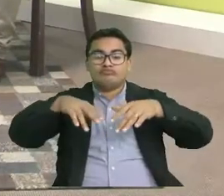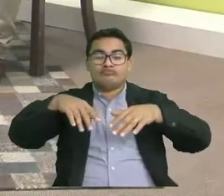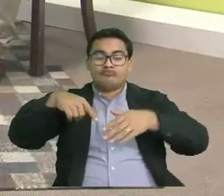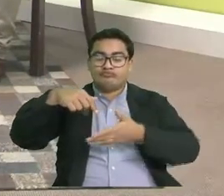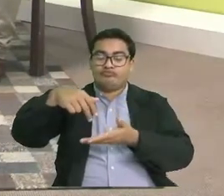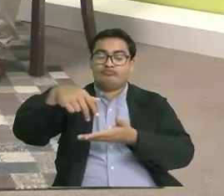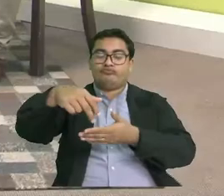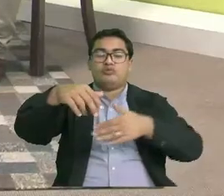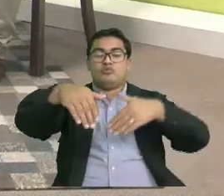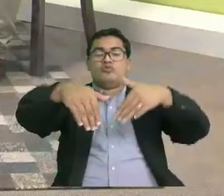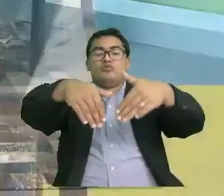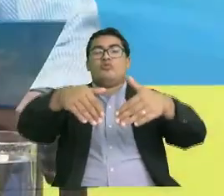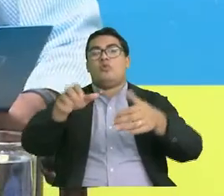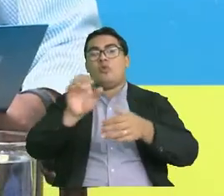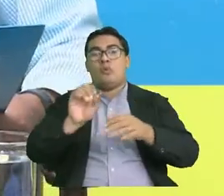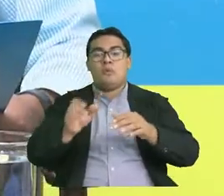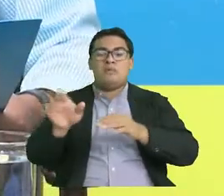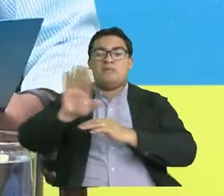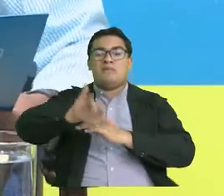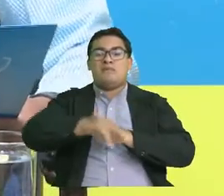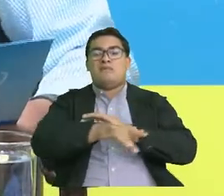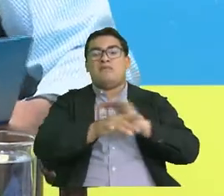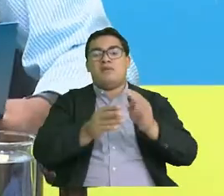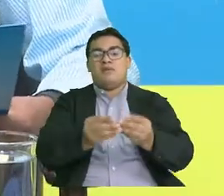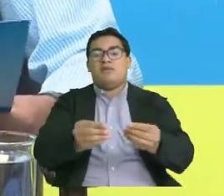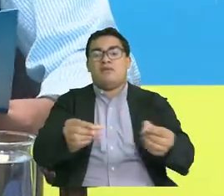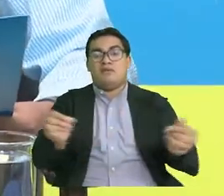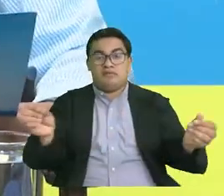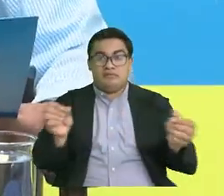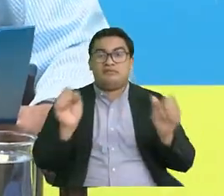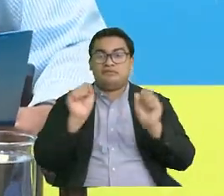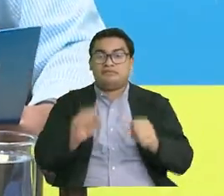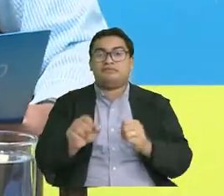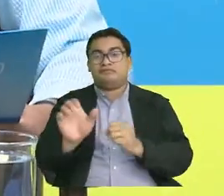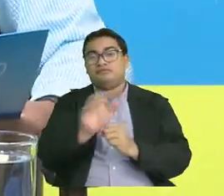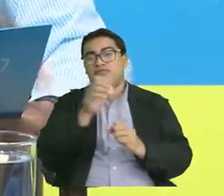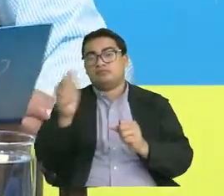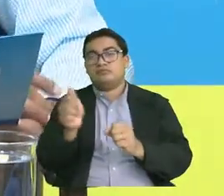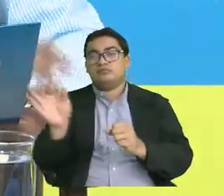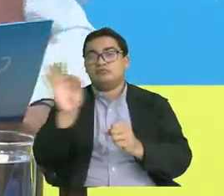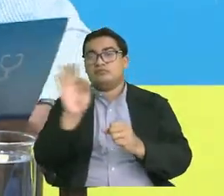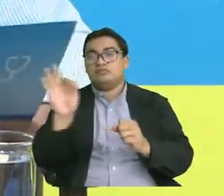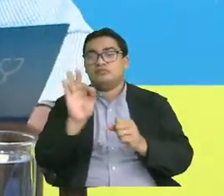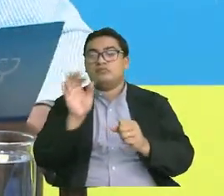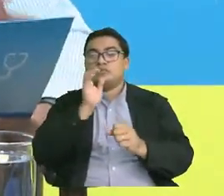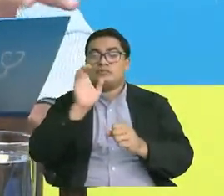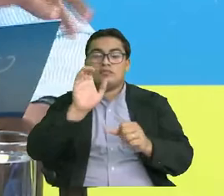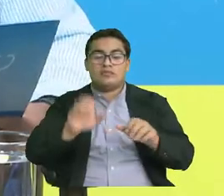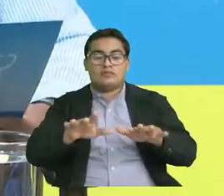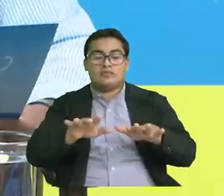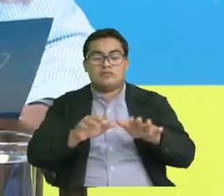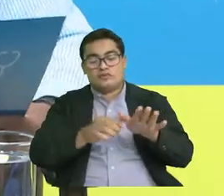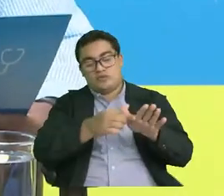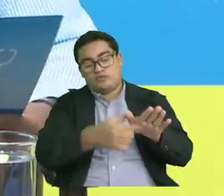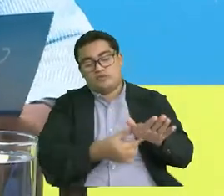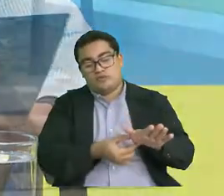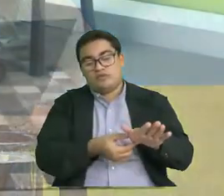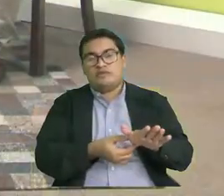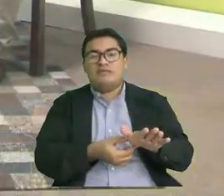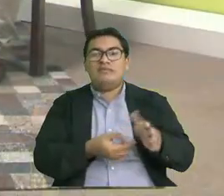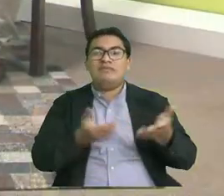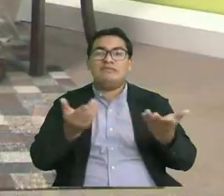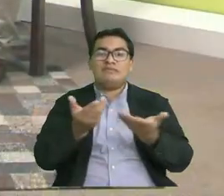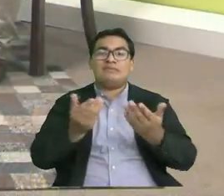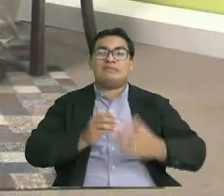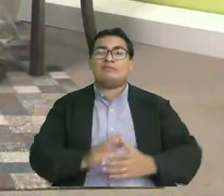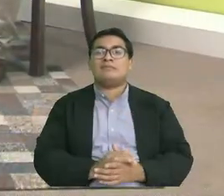sobre el mar, ¿qué otra forma hay para que el niño vaya agarrando ese molde del pie la planta curva,